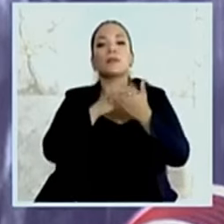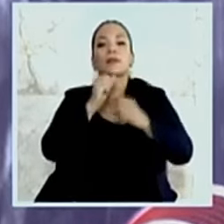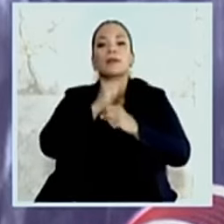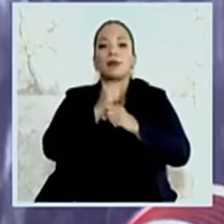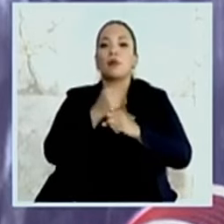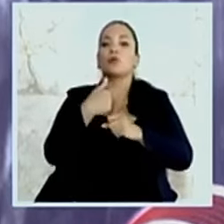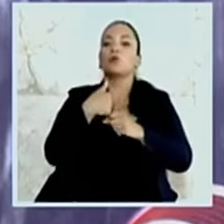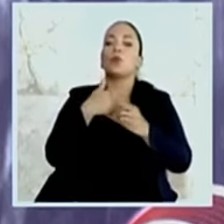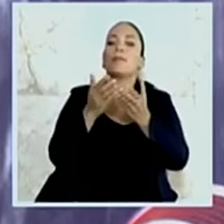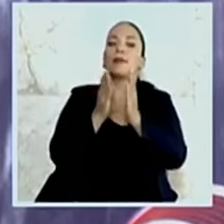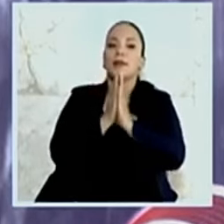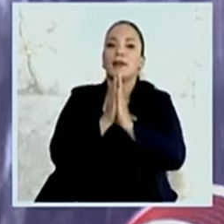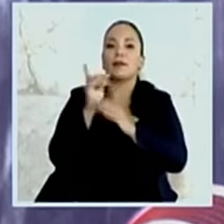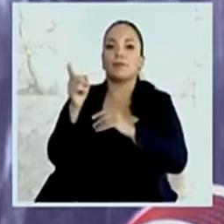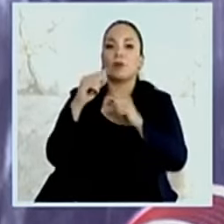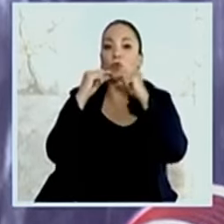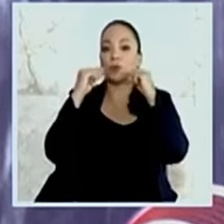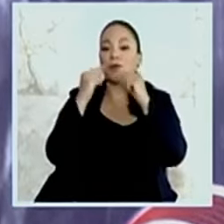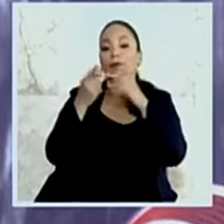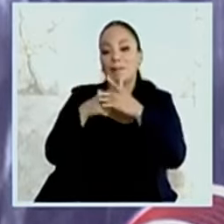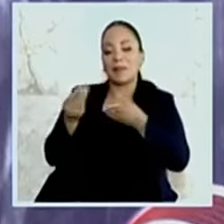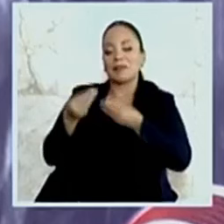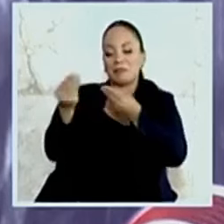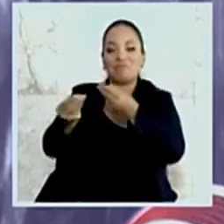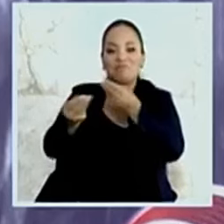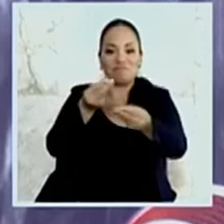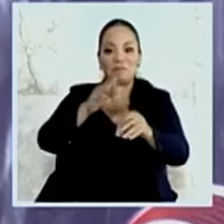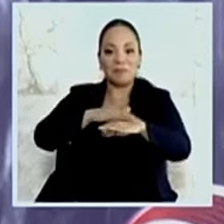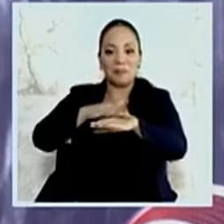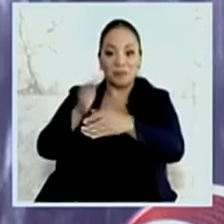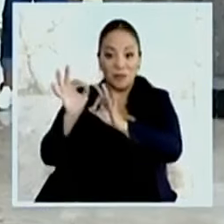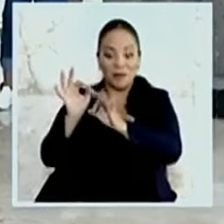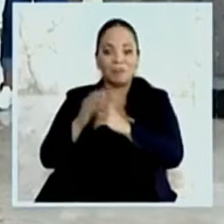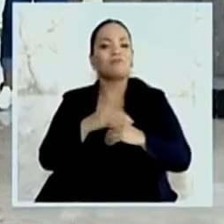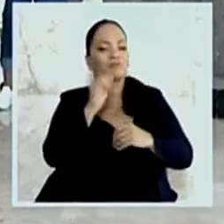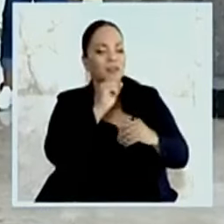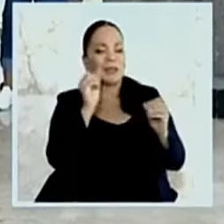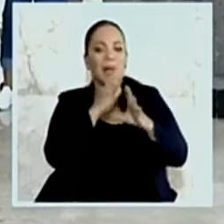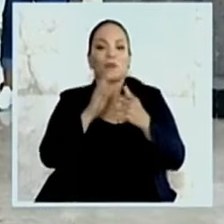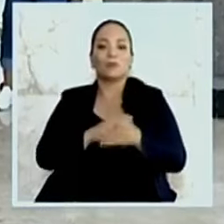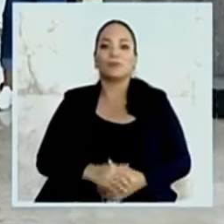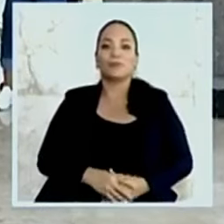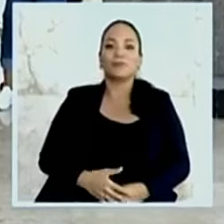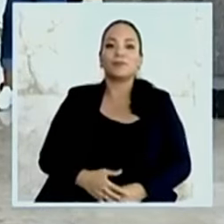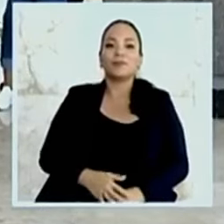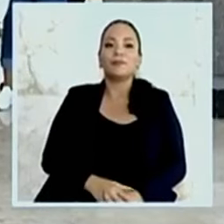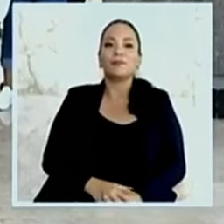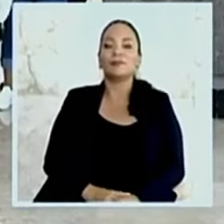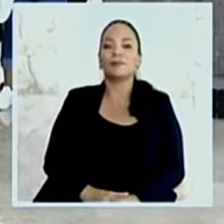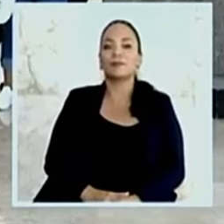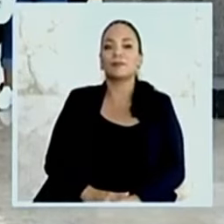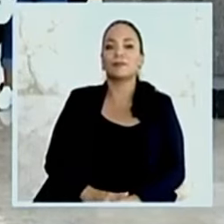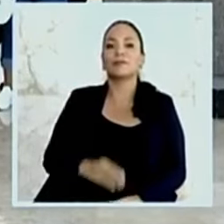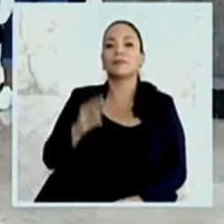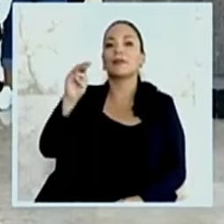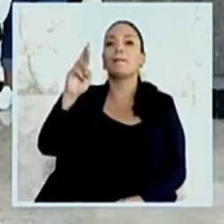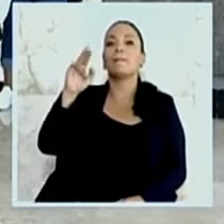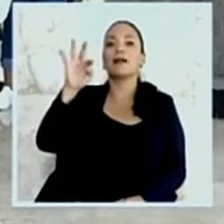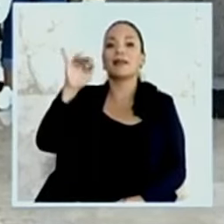la letra el proceso de investigación que ha sido diseñado por la parte científica de Ingopesca. Eso es parte de lo que vamos a hacer y yo le pido a don